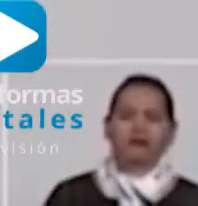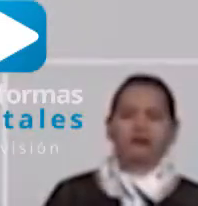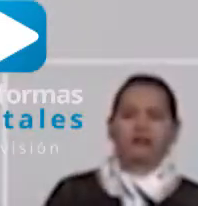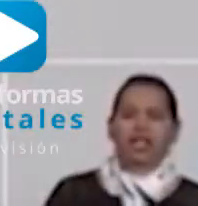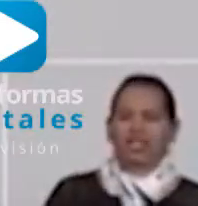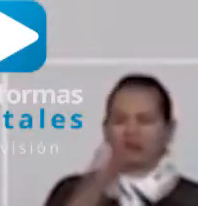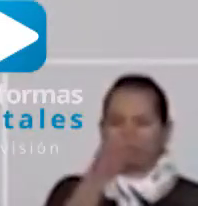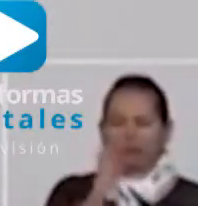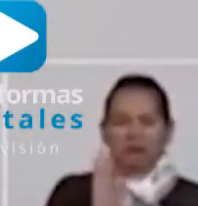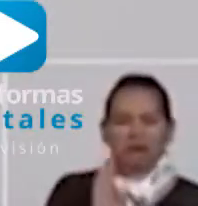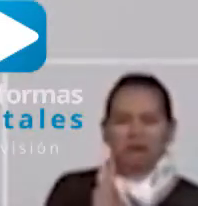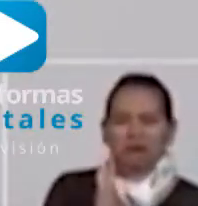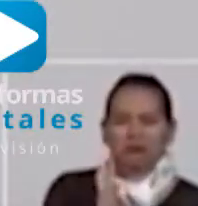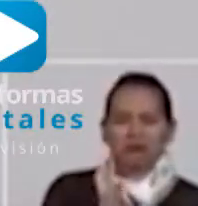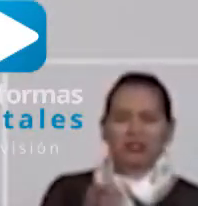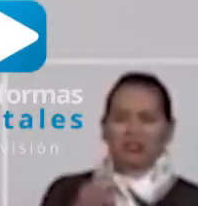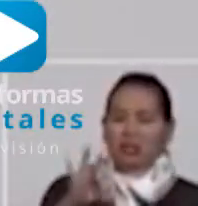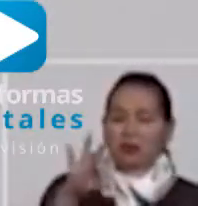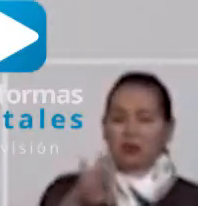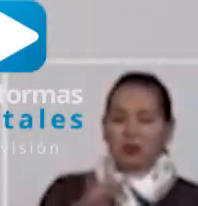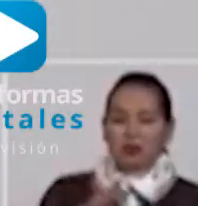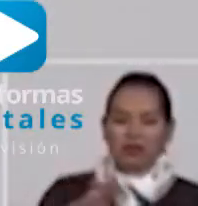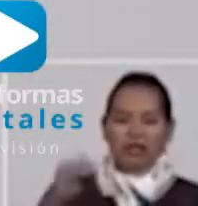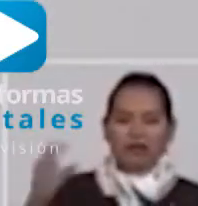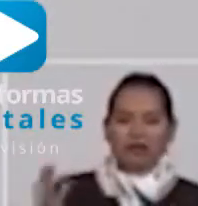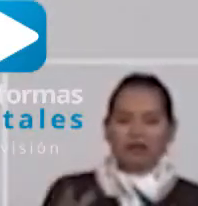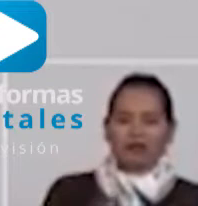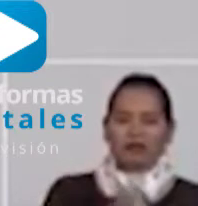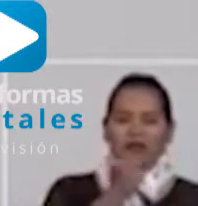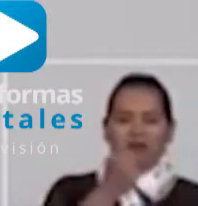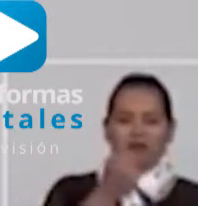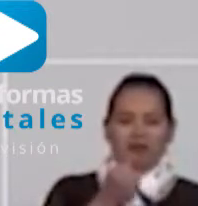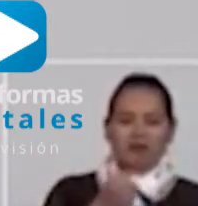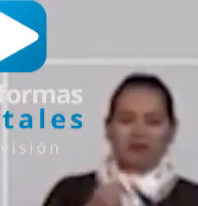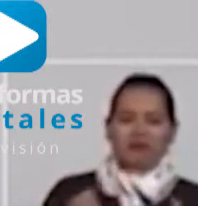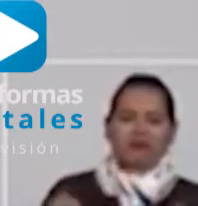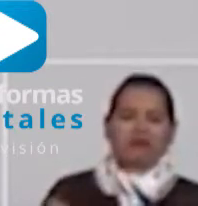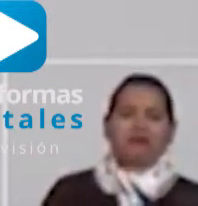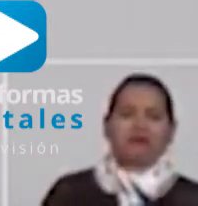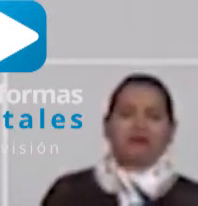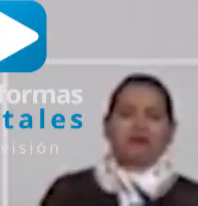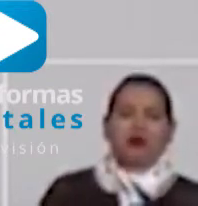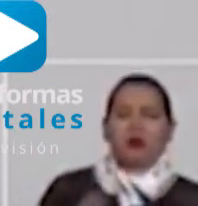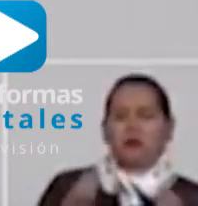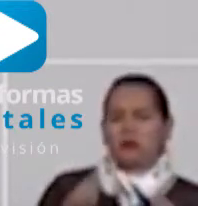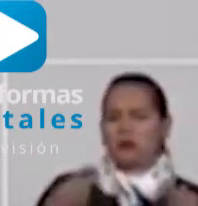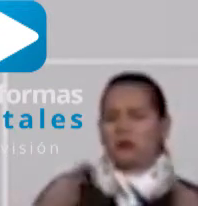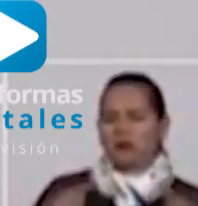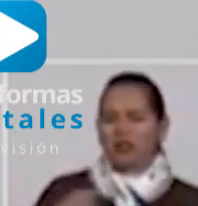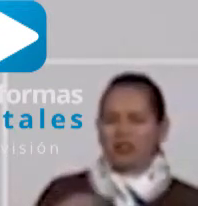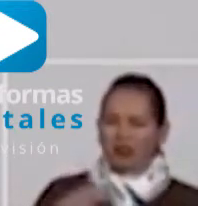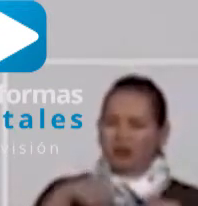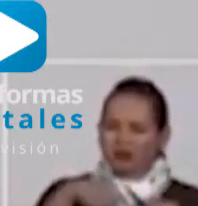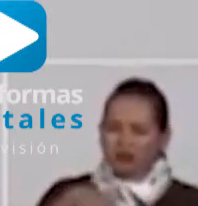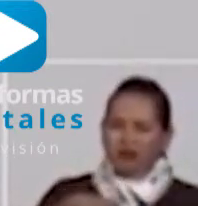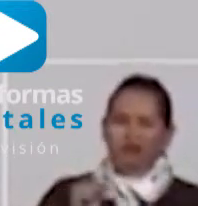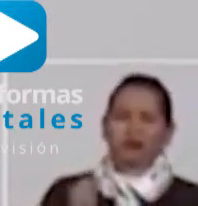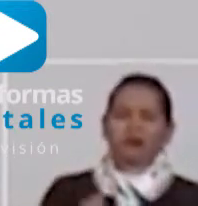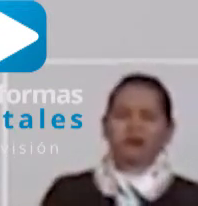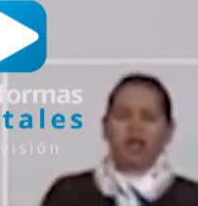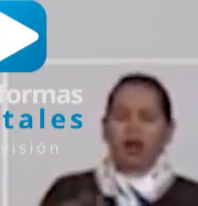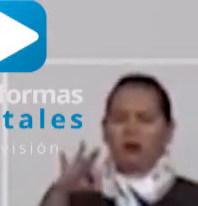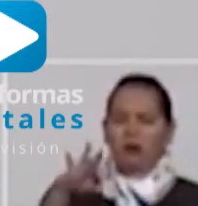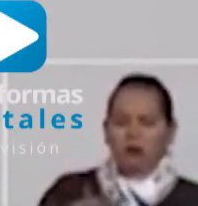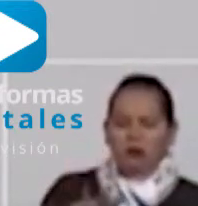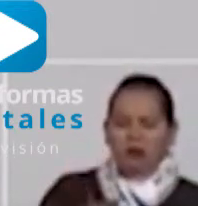La noche de este lunes se convirtió en la oportunidad que los poblanos esperaban con ansias para ver y, sobre todo, escuchar en un mismo foro a